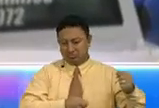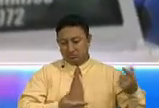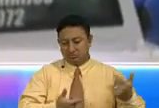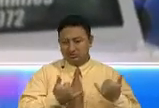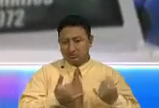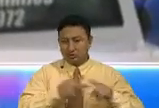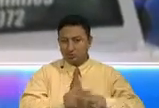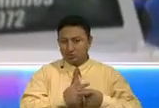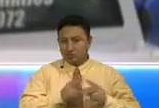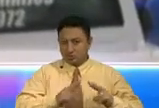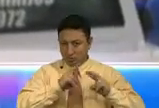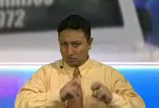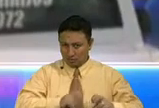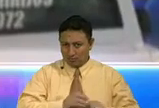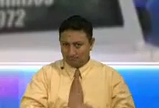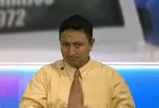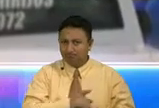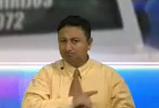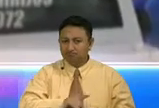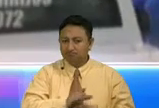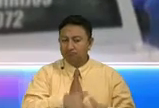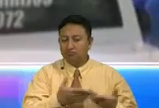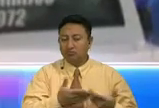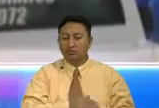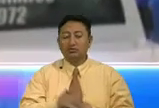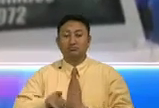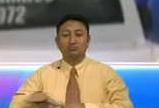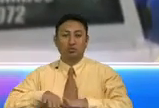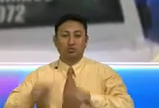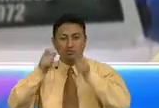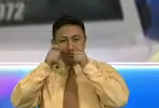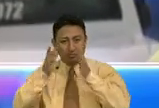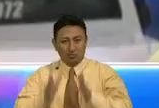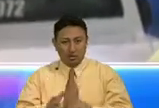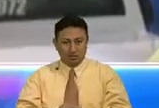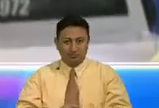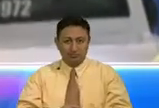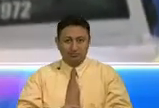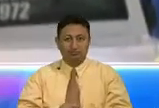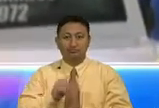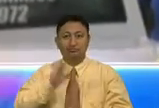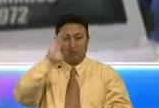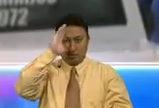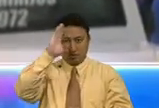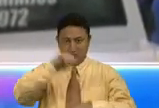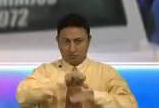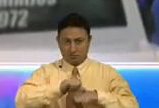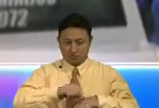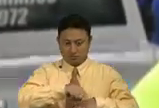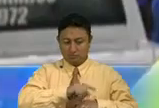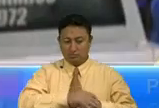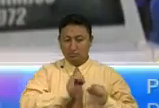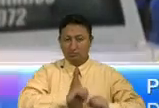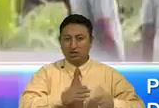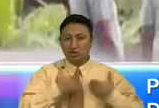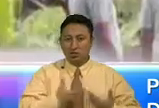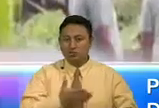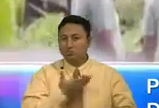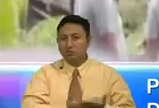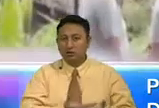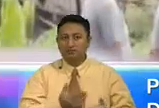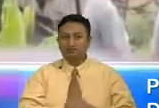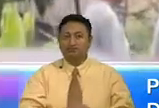en flagrancia, coordinando con fiscalía y con medicina legal para proceder al levantamiento de indicios. La